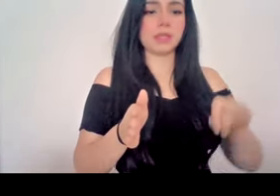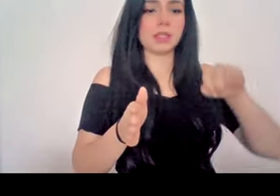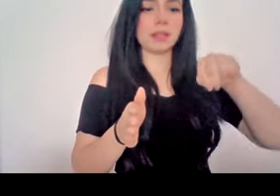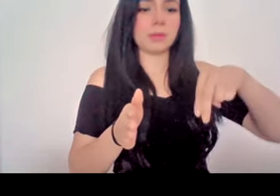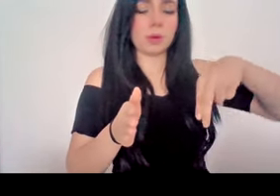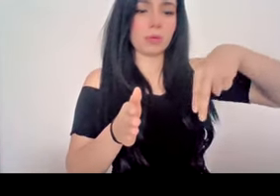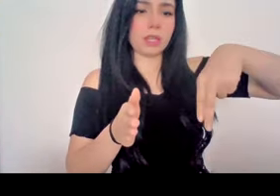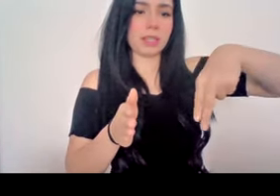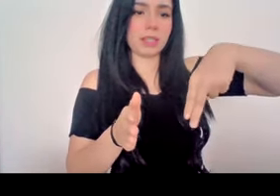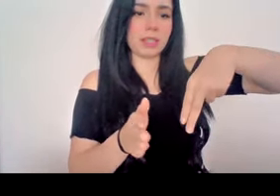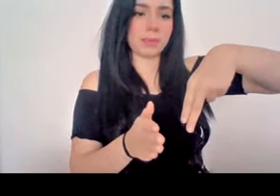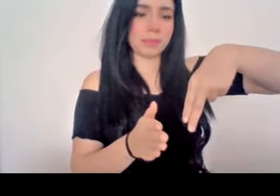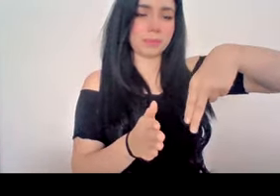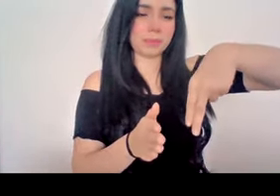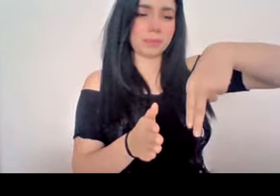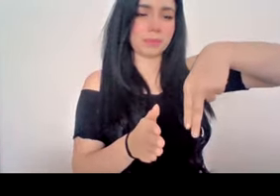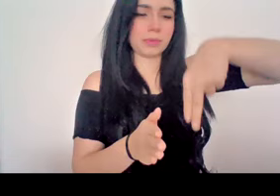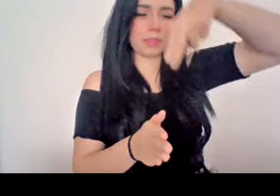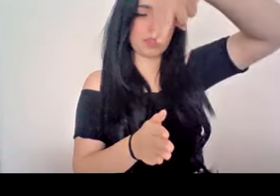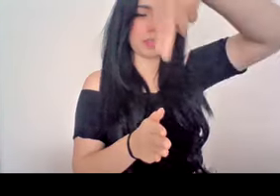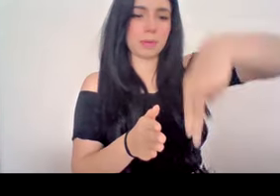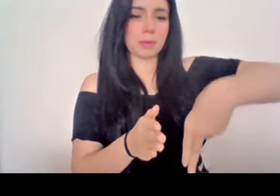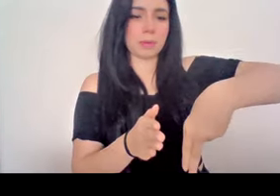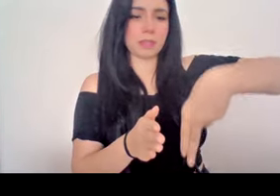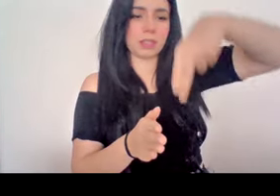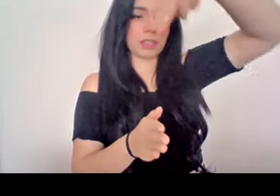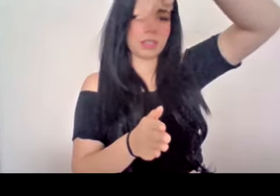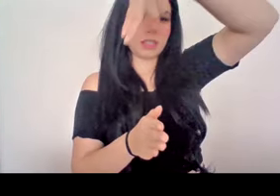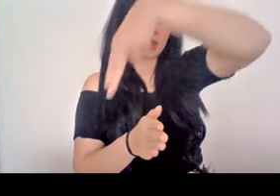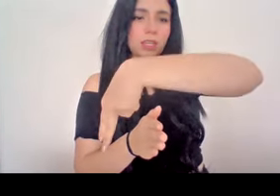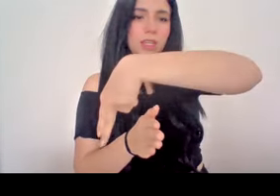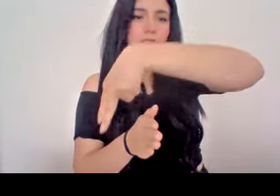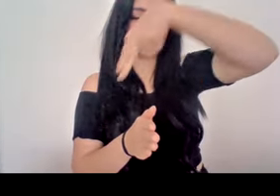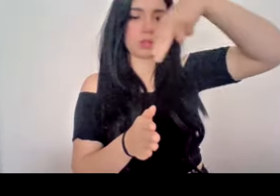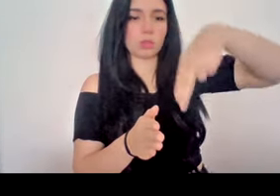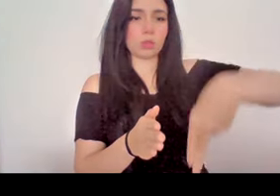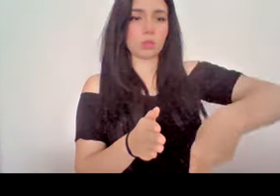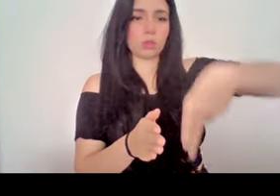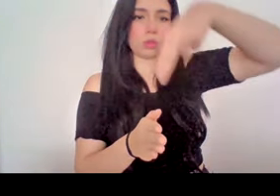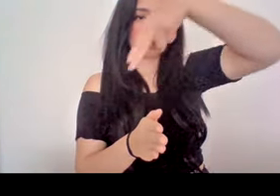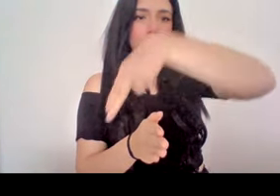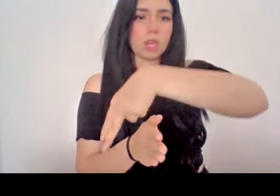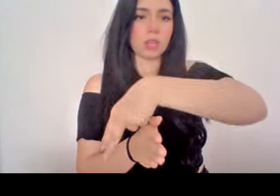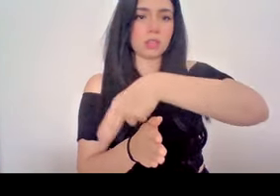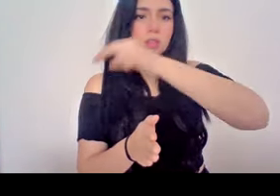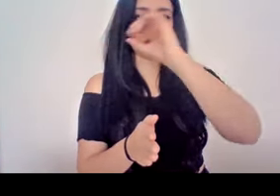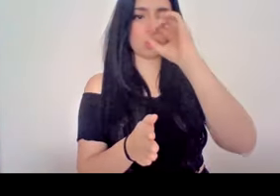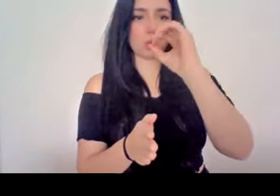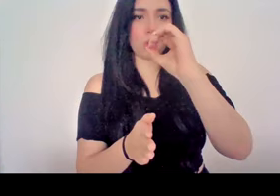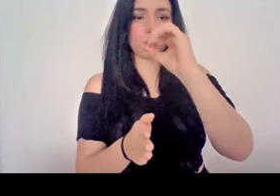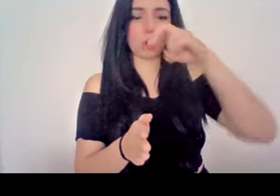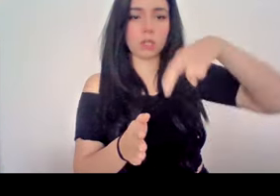Y vamos a hacer como una N. Y vamos a decir, nie,